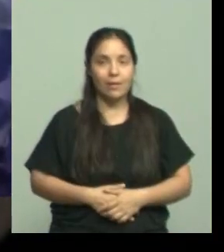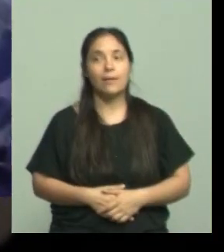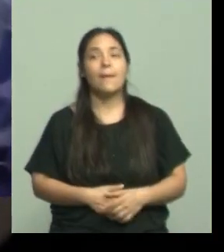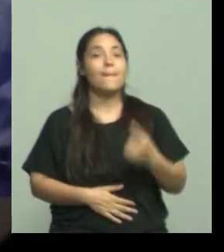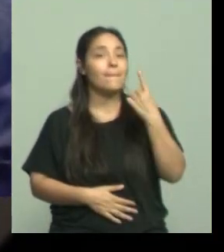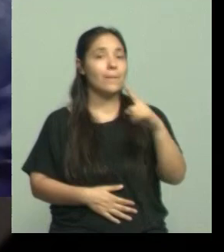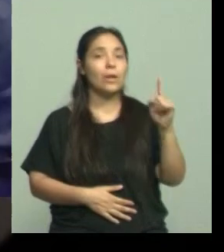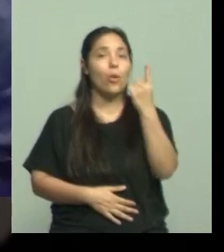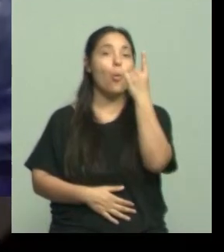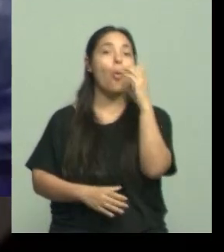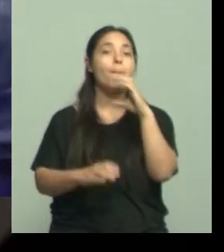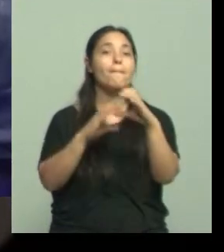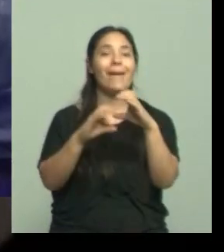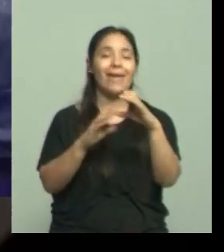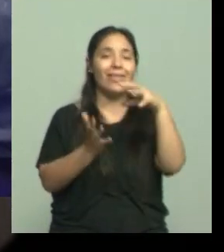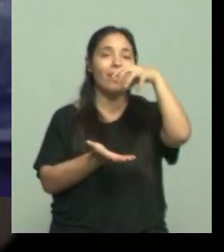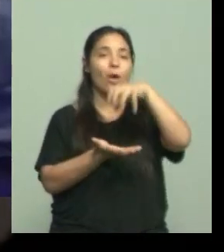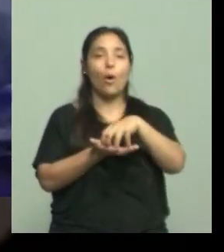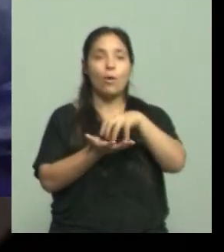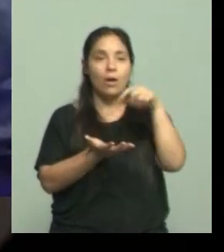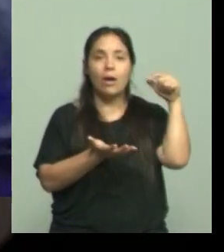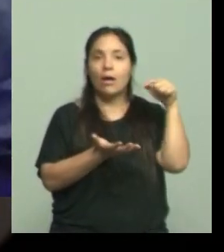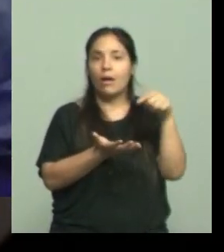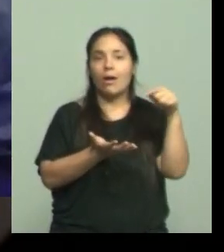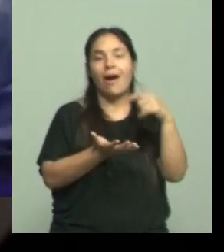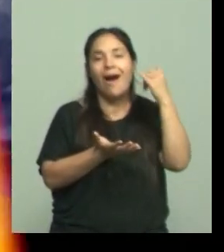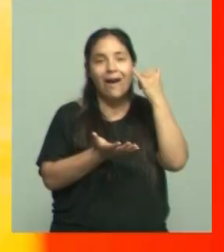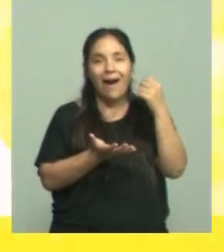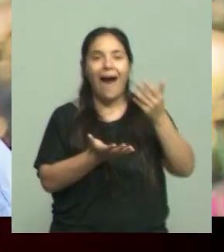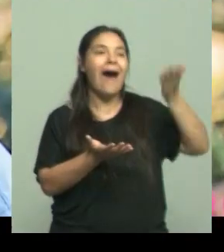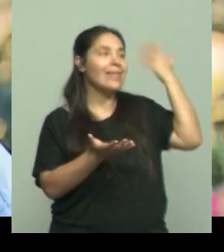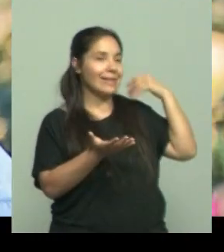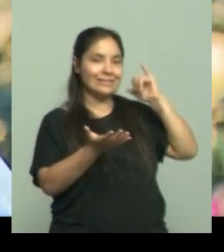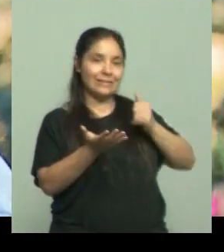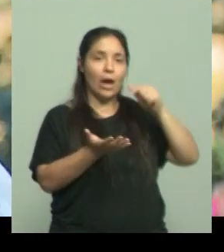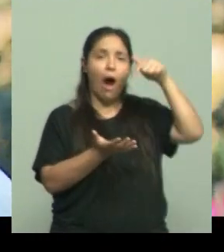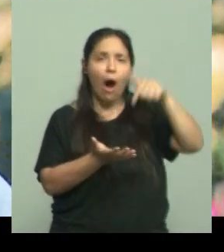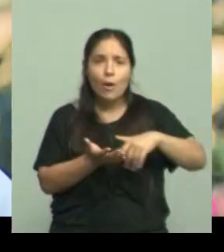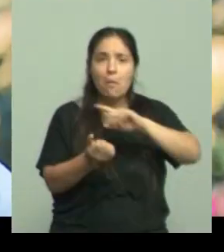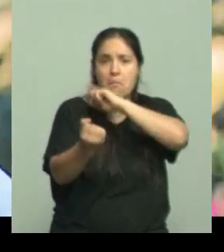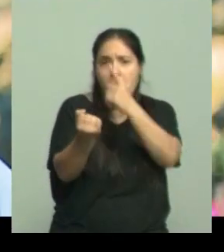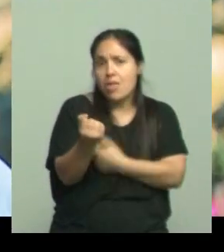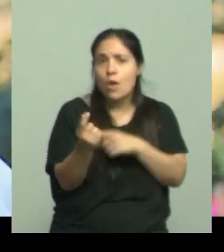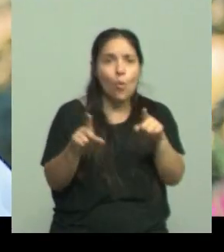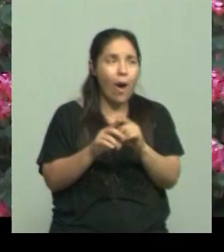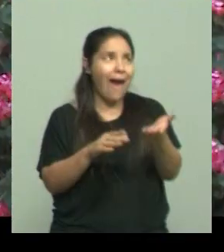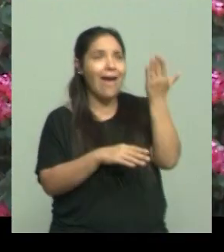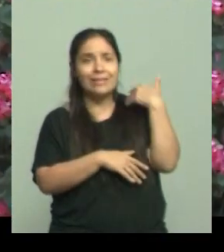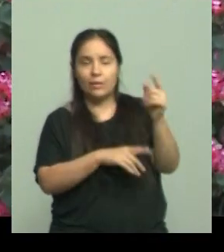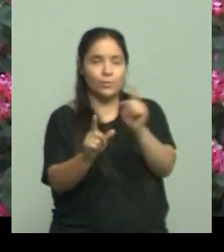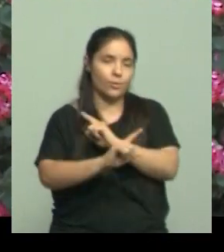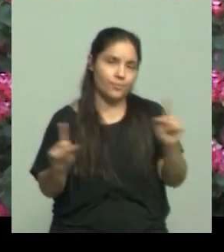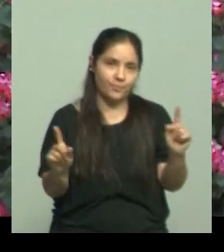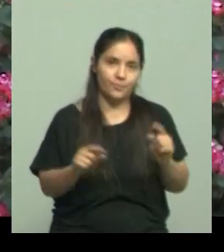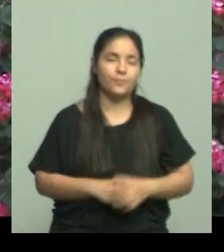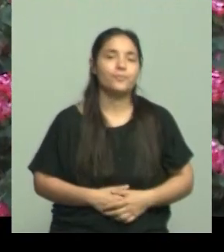sí mismo, un solo medio hoy ya no tiene creo yo, ese poder que algún tiempo se tuvo. ¿En qué